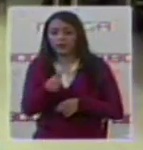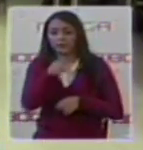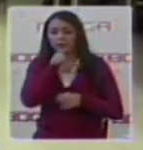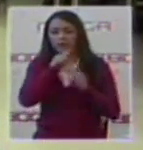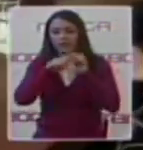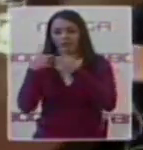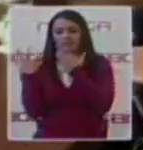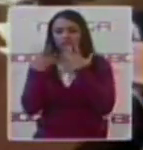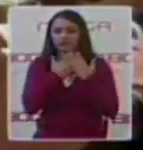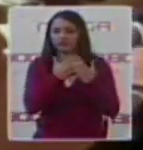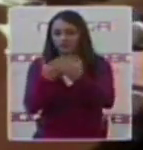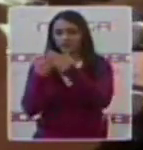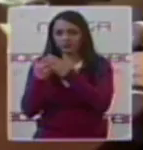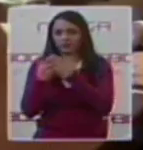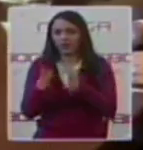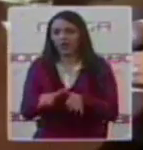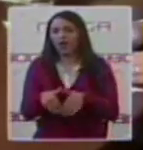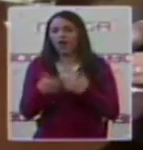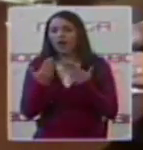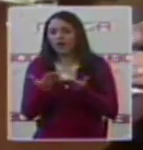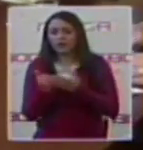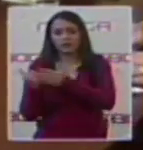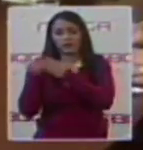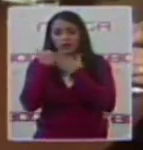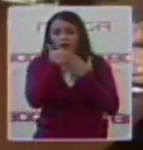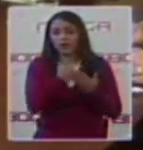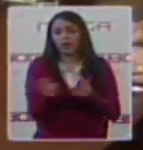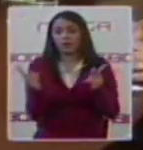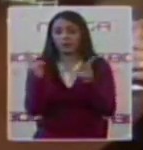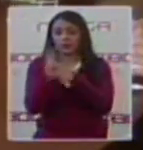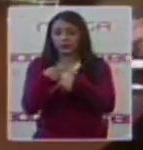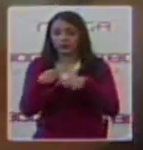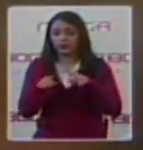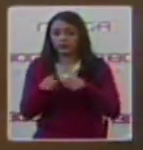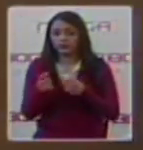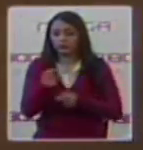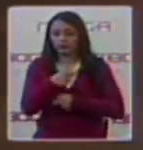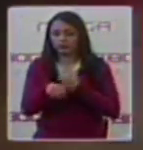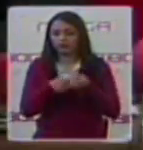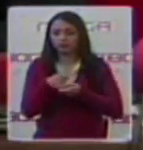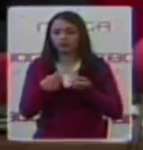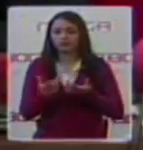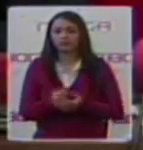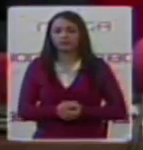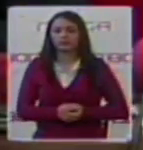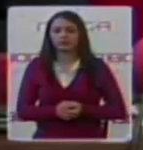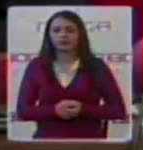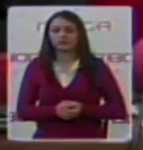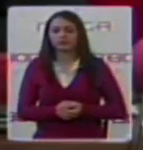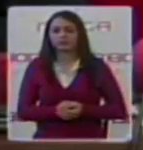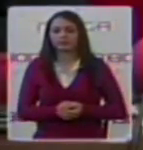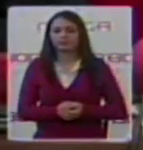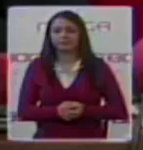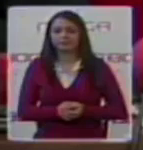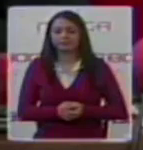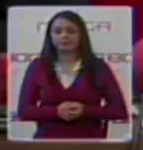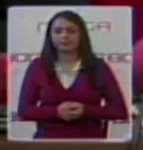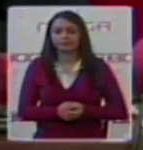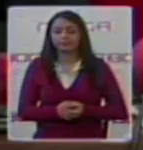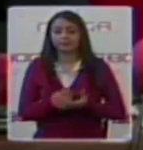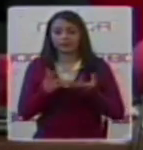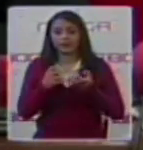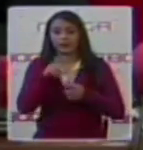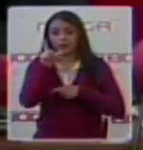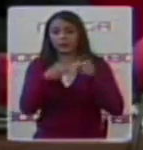ambas partes para así maximizar el intercambio de productos y servicios. La idea es que llegue al